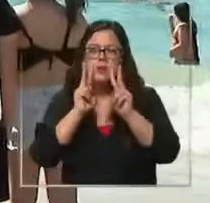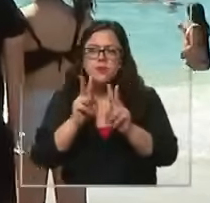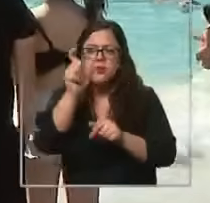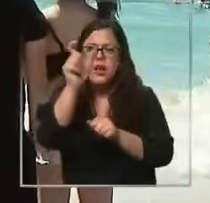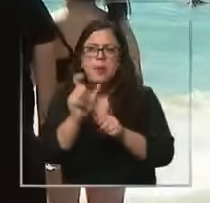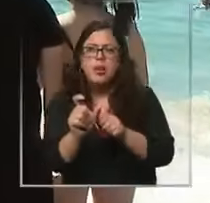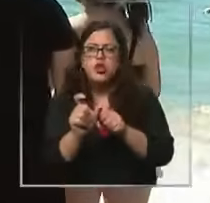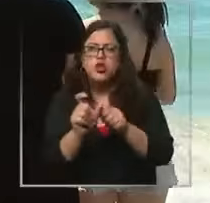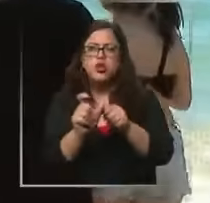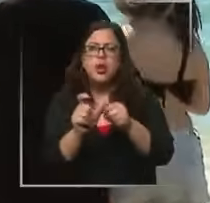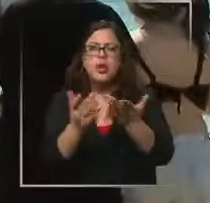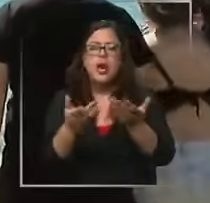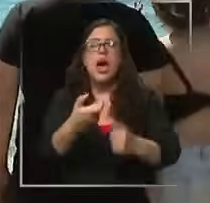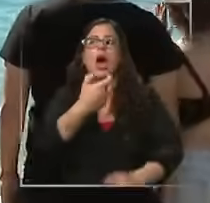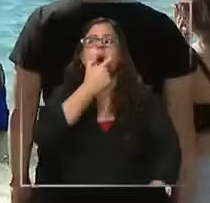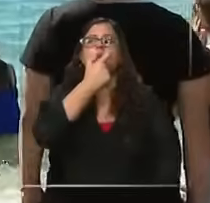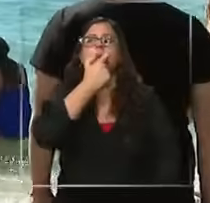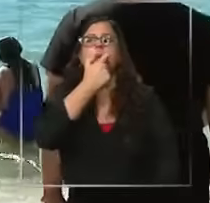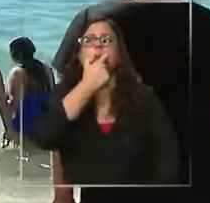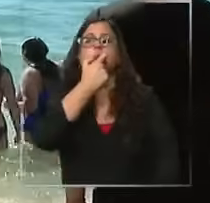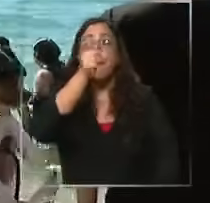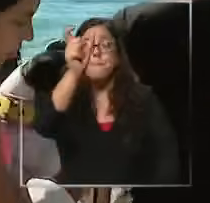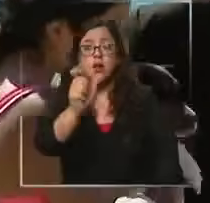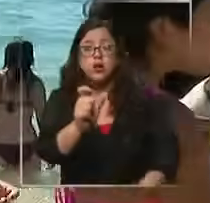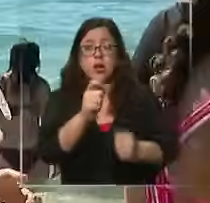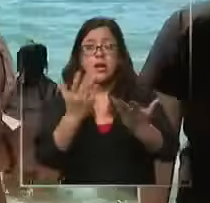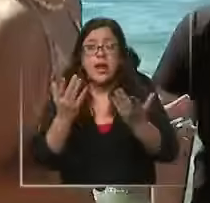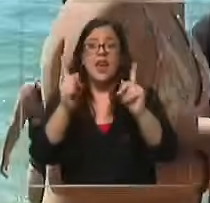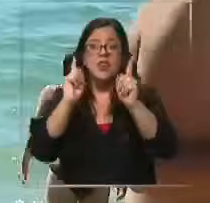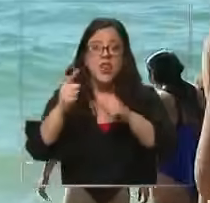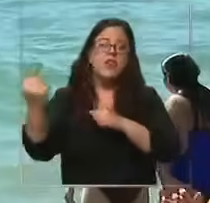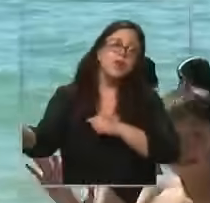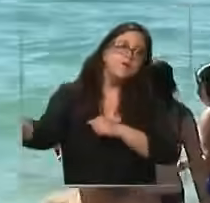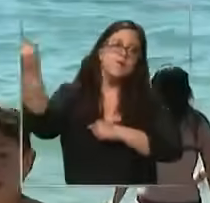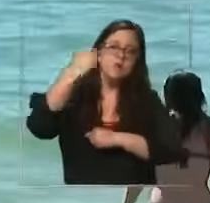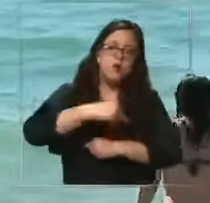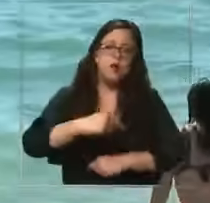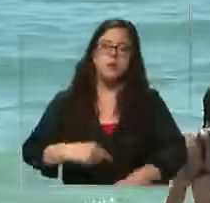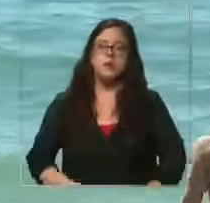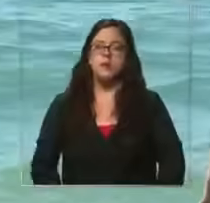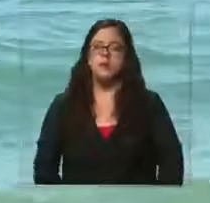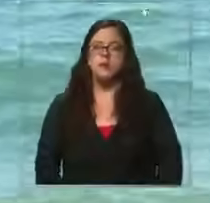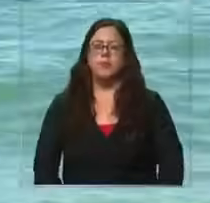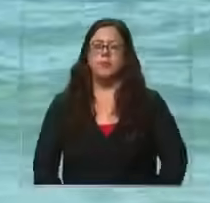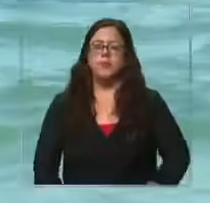permitido. Ya tocó el silbato para advertirle que tiene que devolverse.